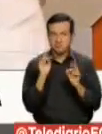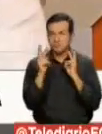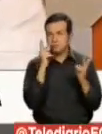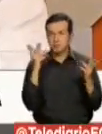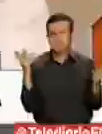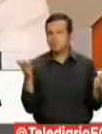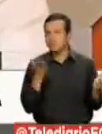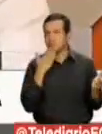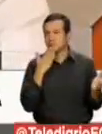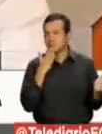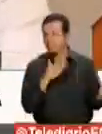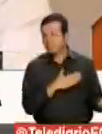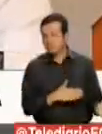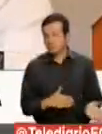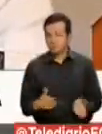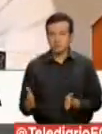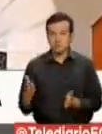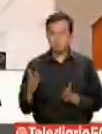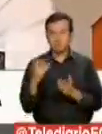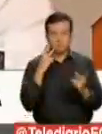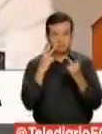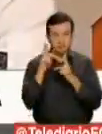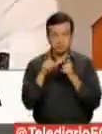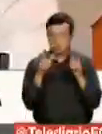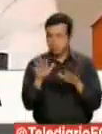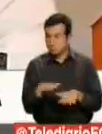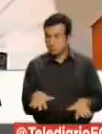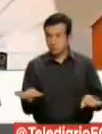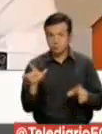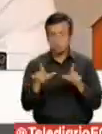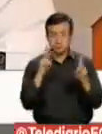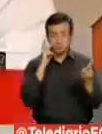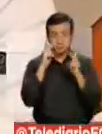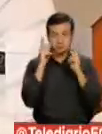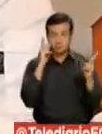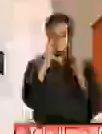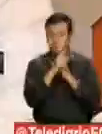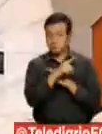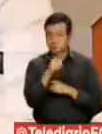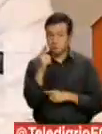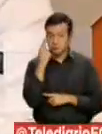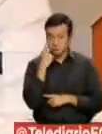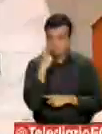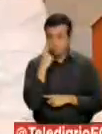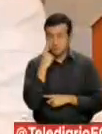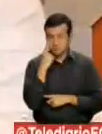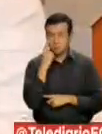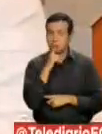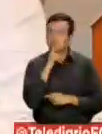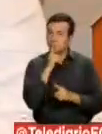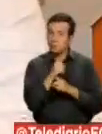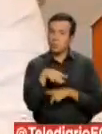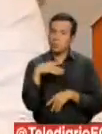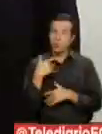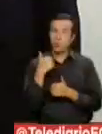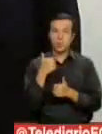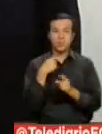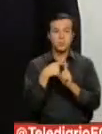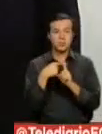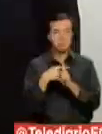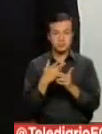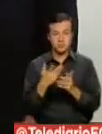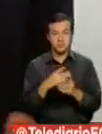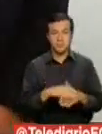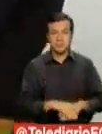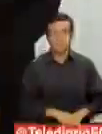se desarrolla y estar frente a los cubículos en el público y vean que en realidad vale la pena.